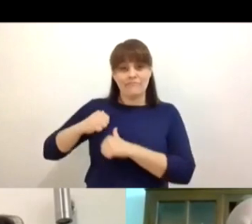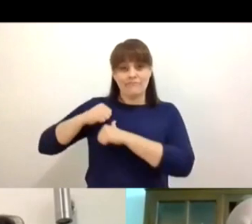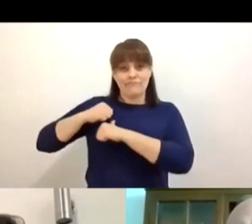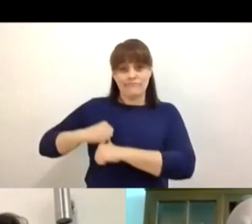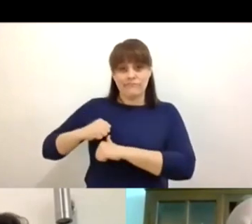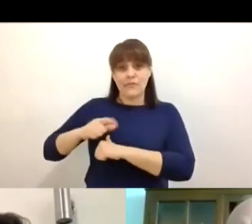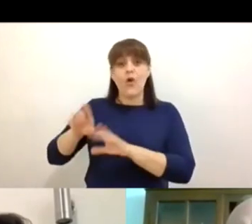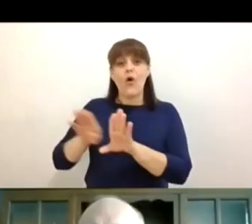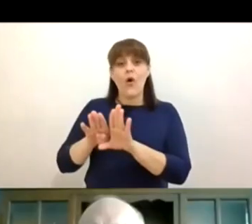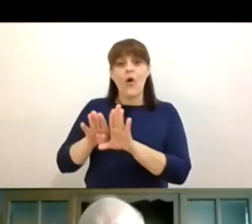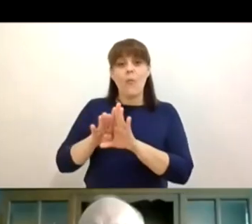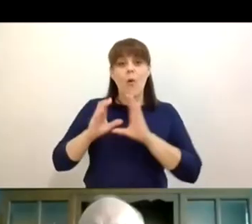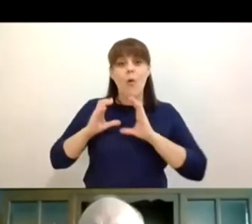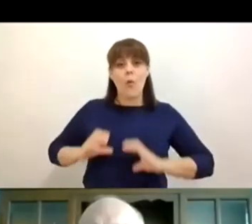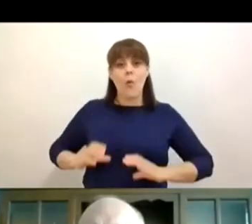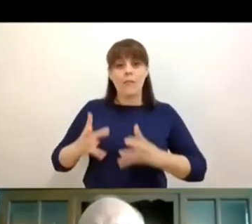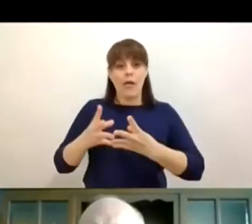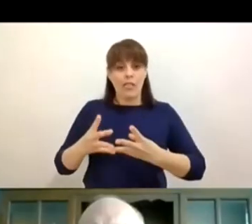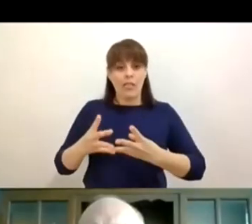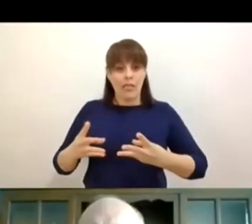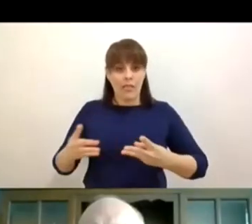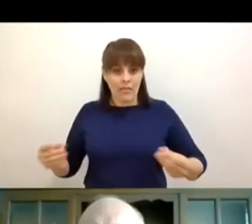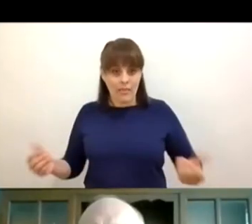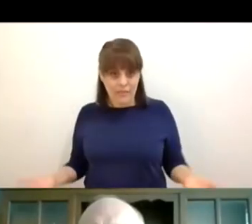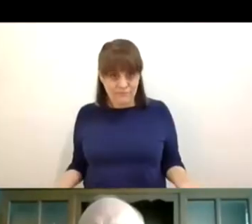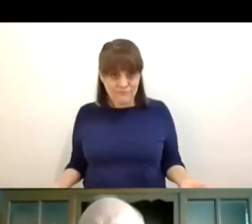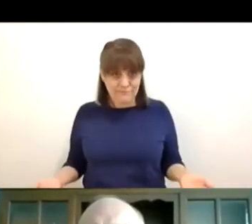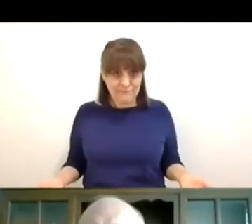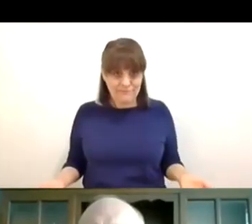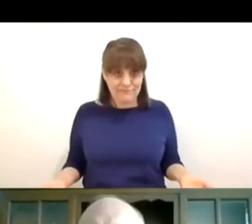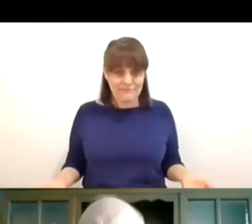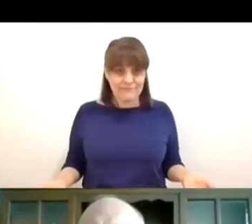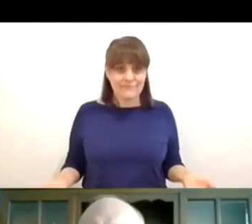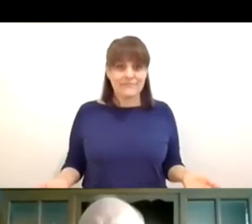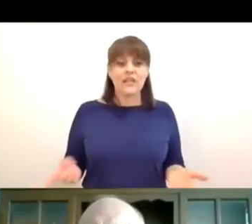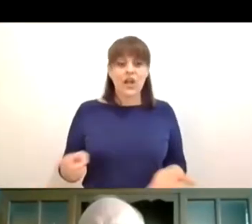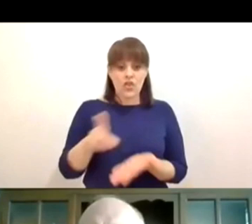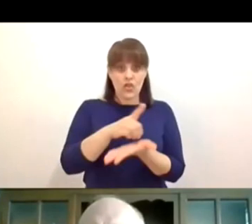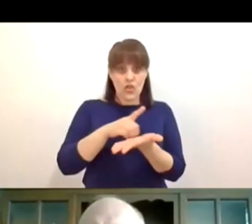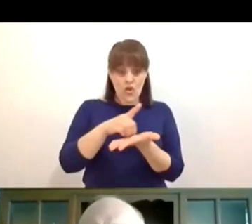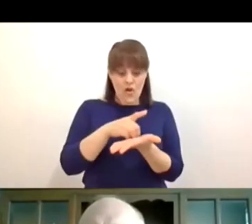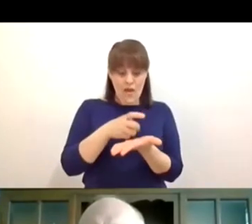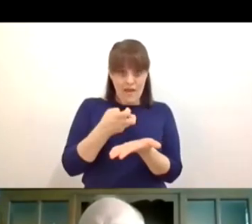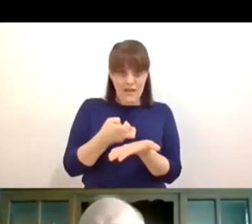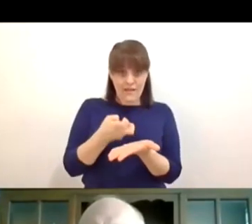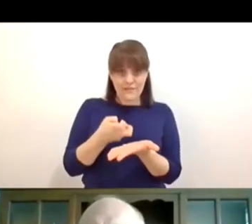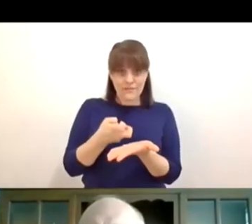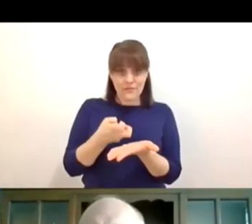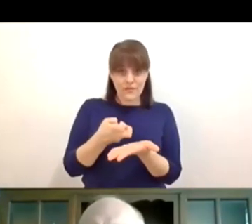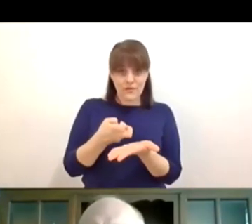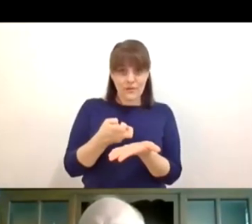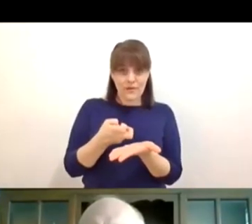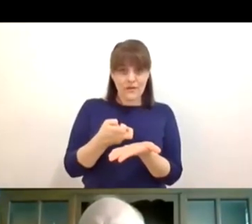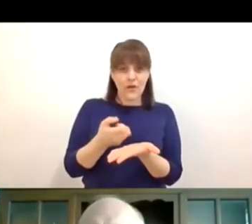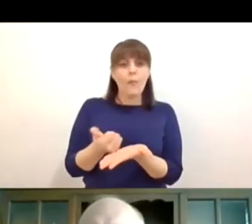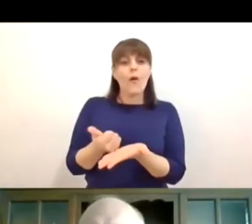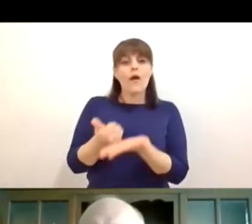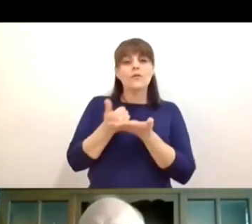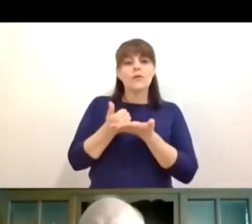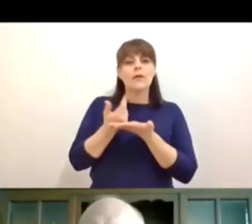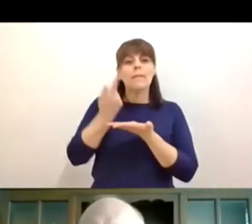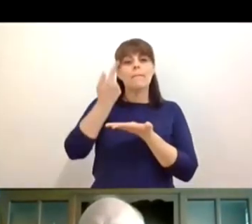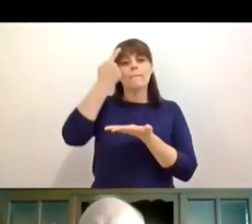cuerpos. La droga se usa como para apaciguar